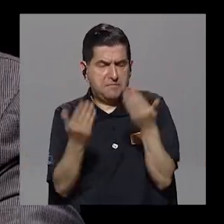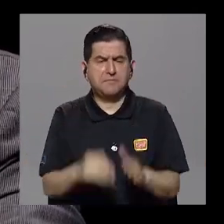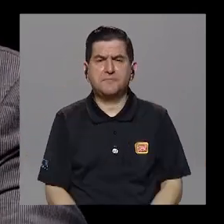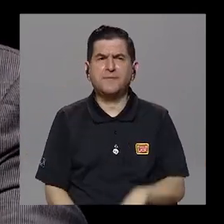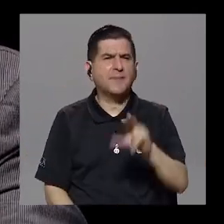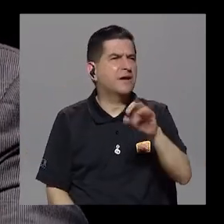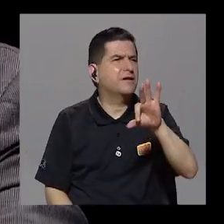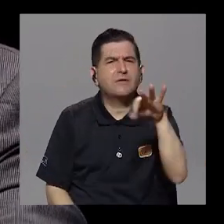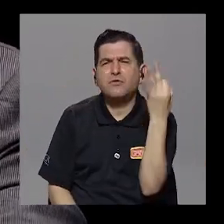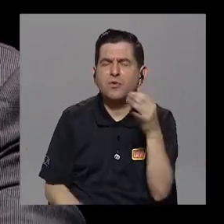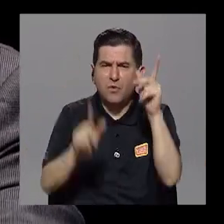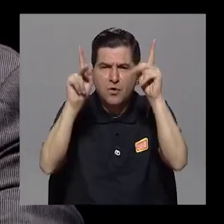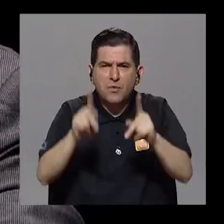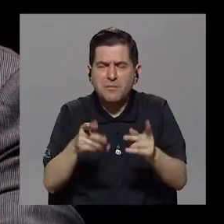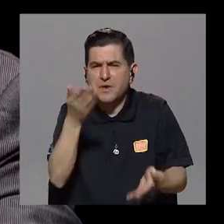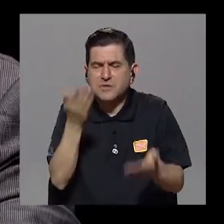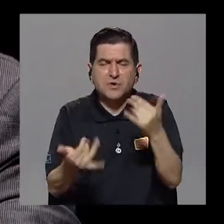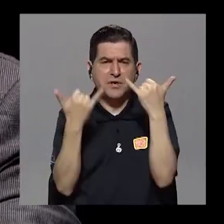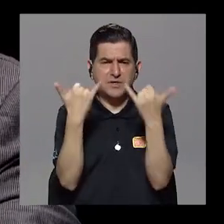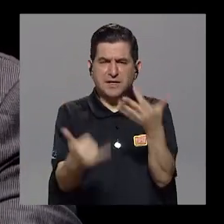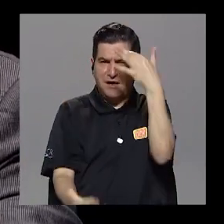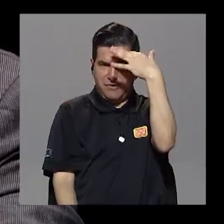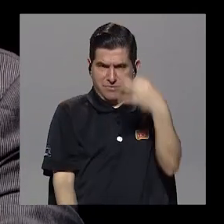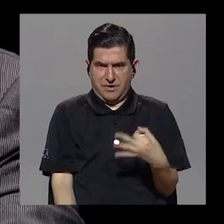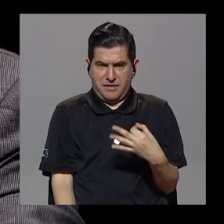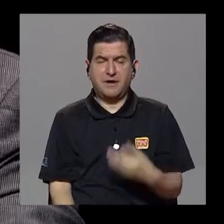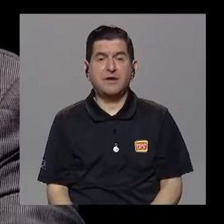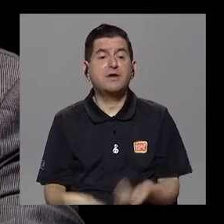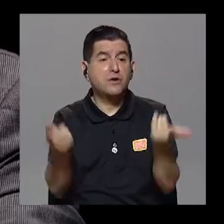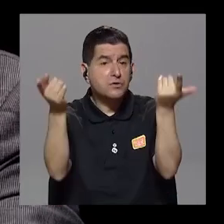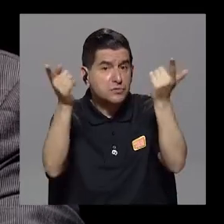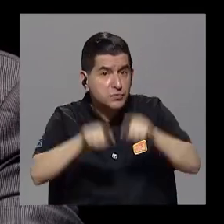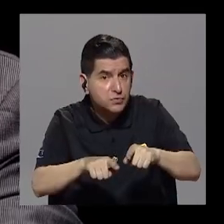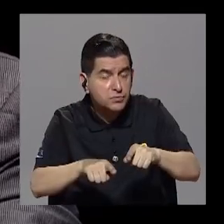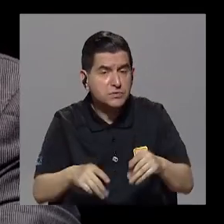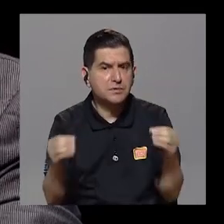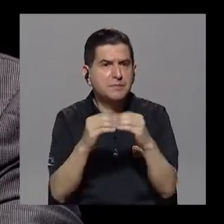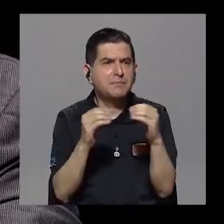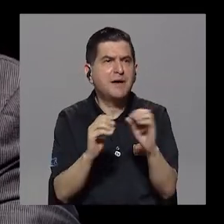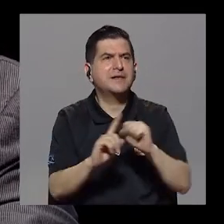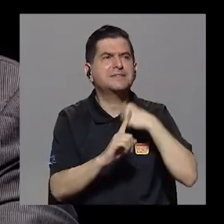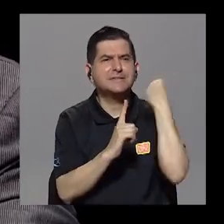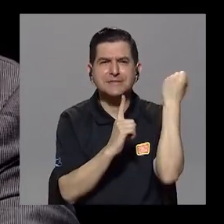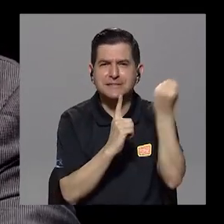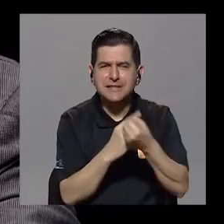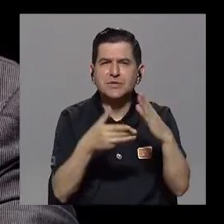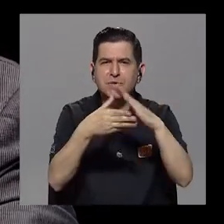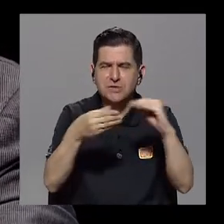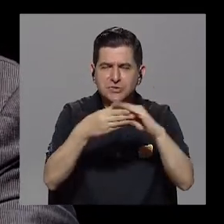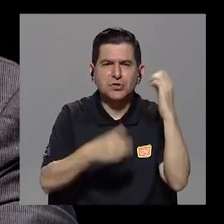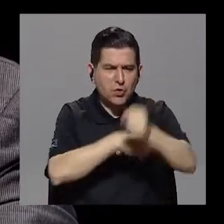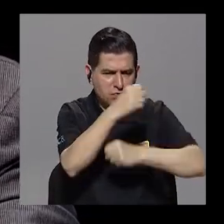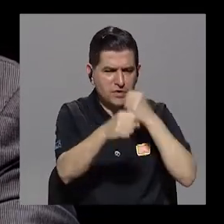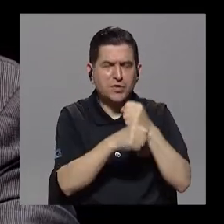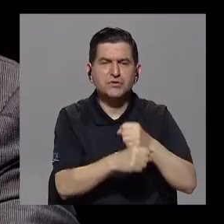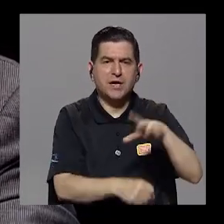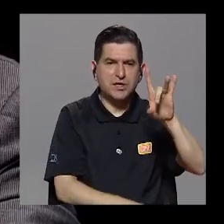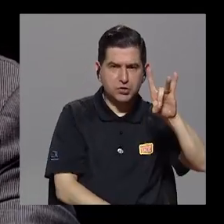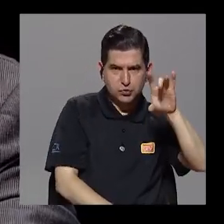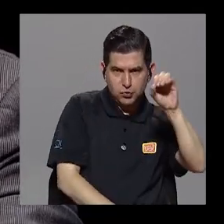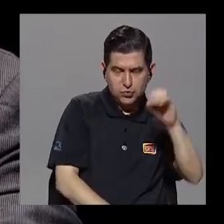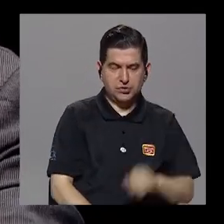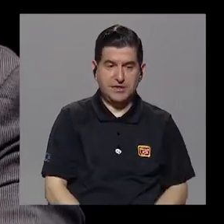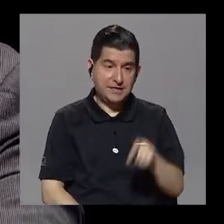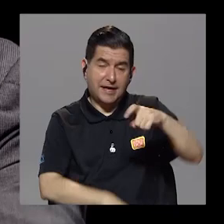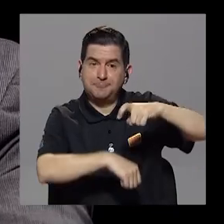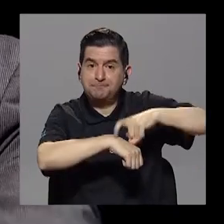imagina y no de la manera que la gente se imagina en este momento. Ocurrió más con eventos como lo que le comenté de los años